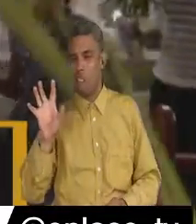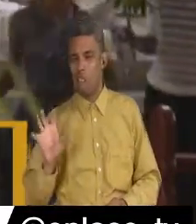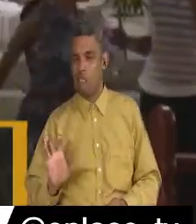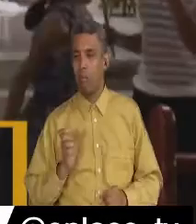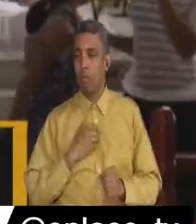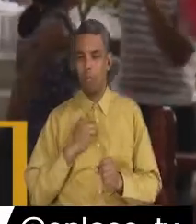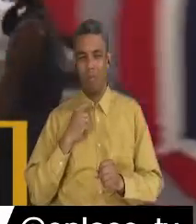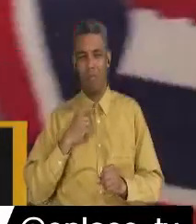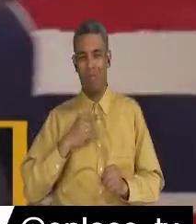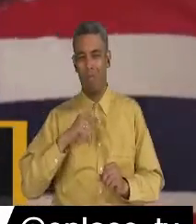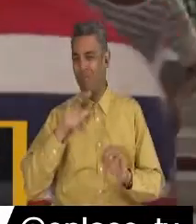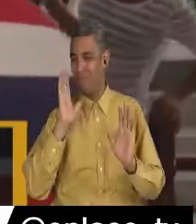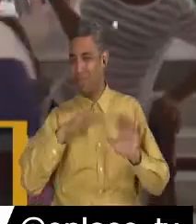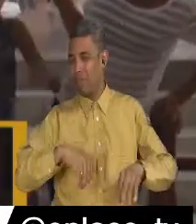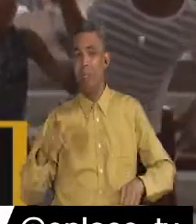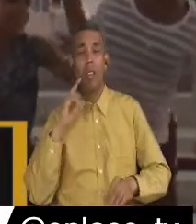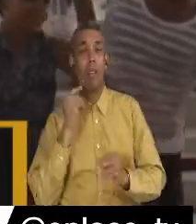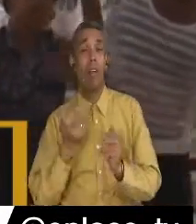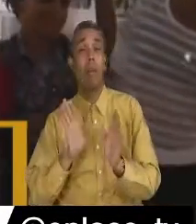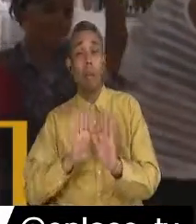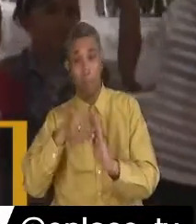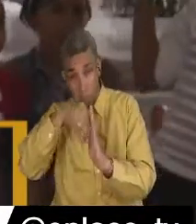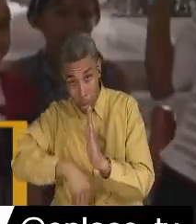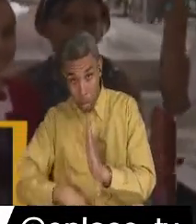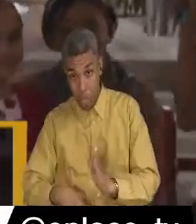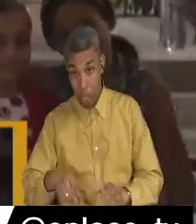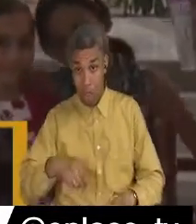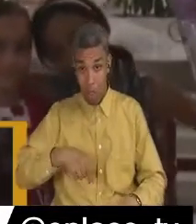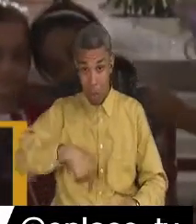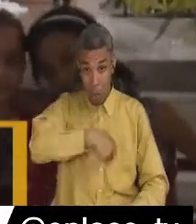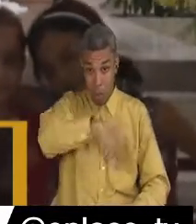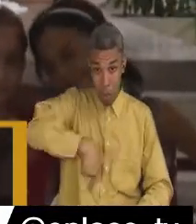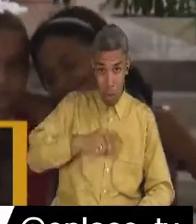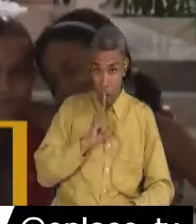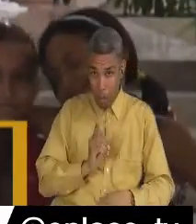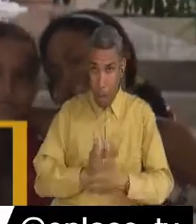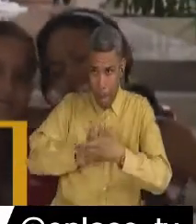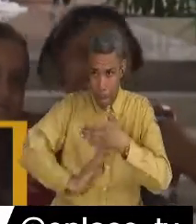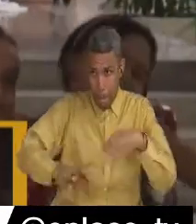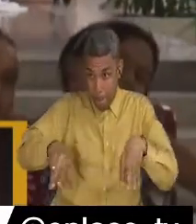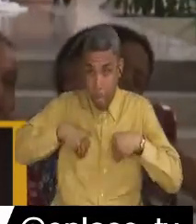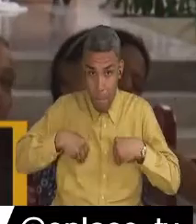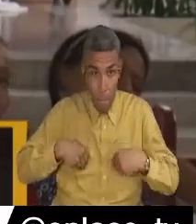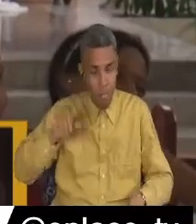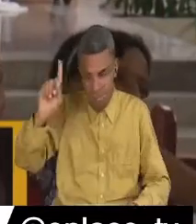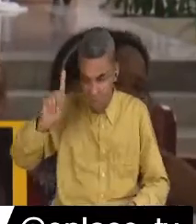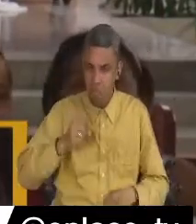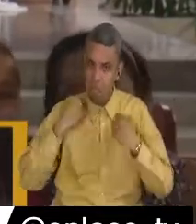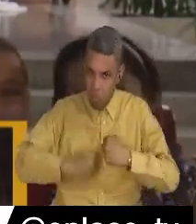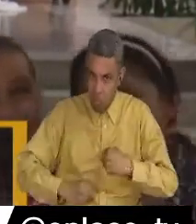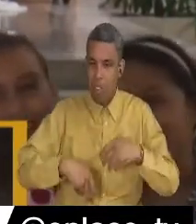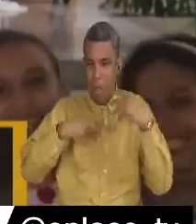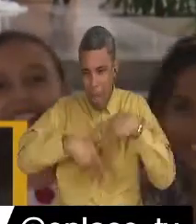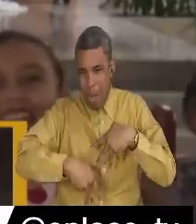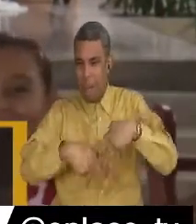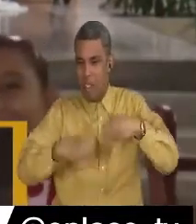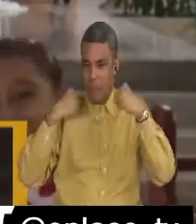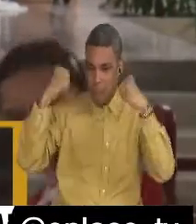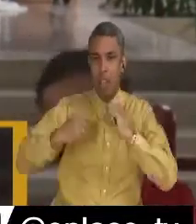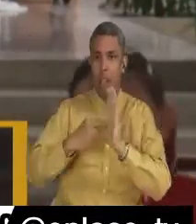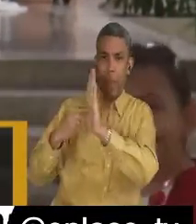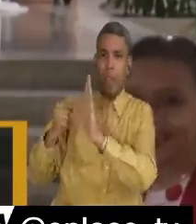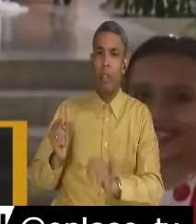distingo, unidos de la mano, vamos este 17 de mayo de manera pacífica a darle el primer grito, la